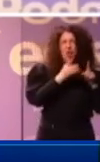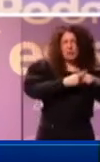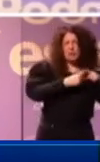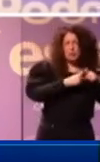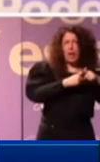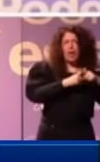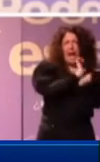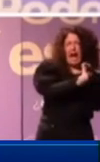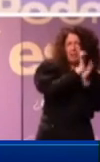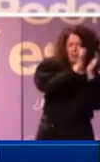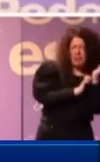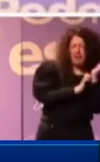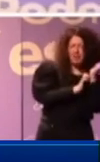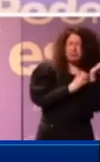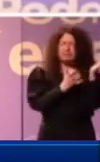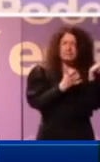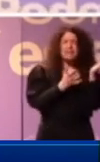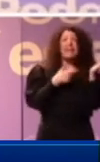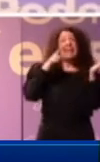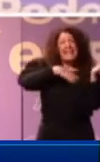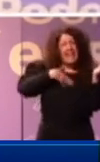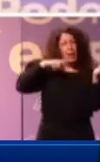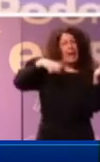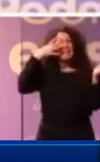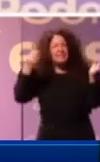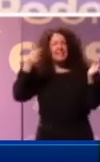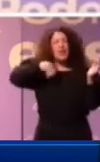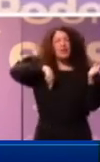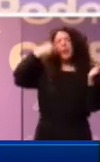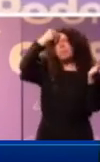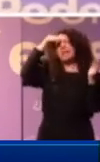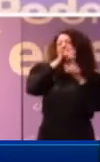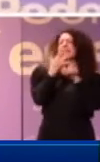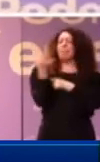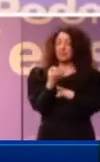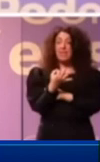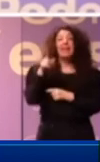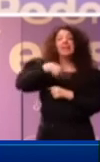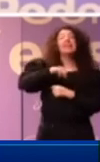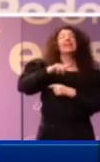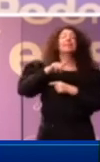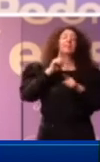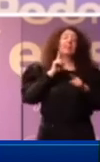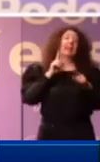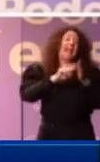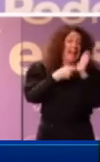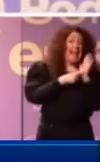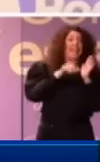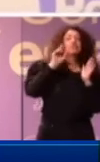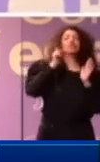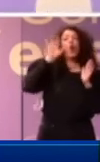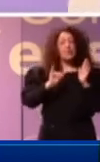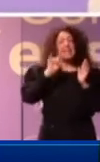el derecho de los bárbaros, que es de donde se nutre Podemos y toda esta izquierda anticivilizadora, donde realmente